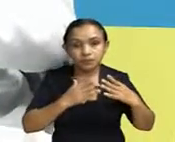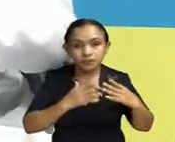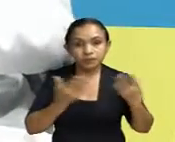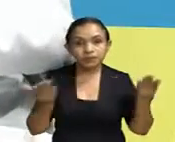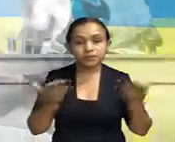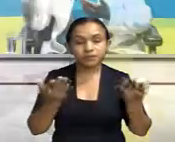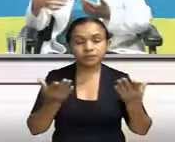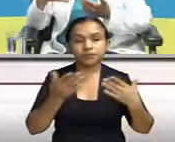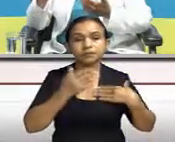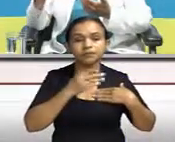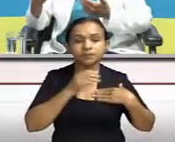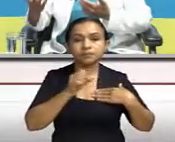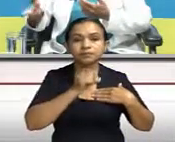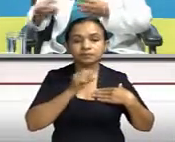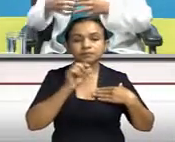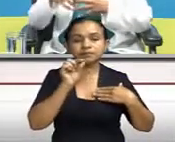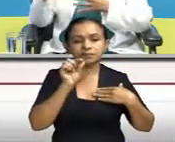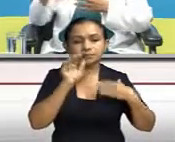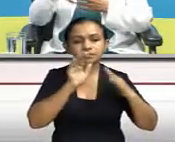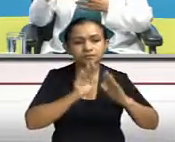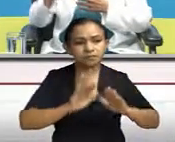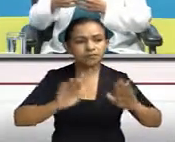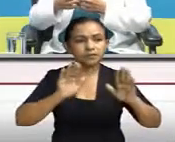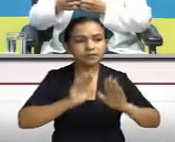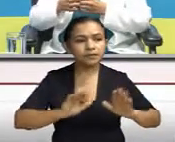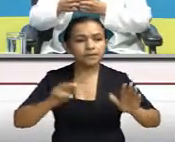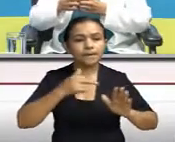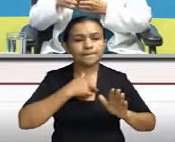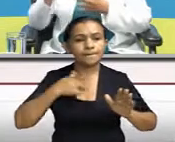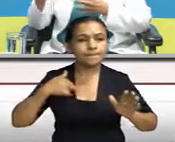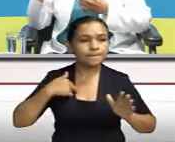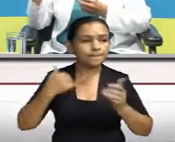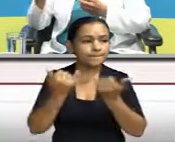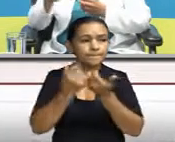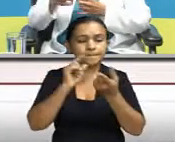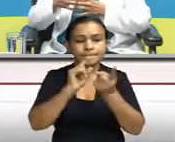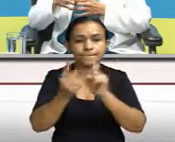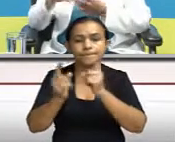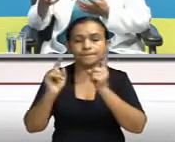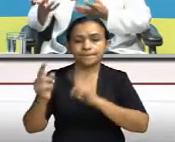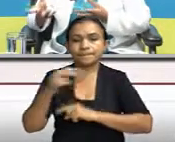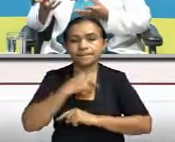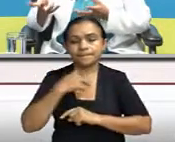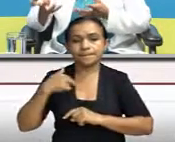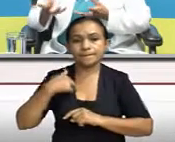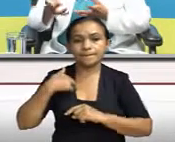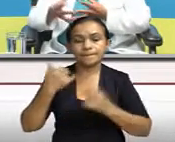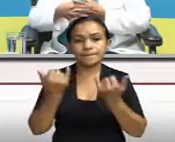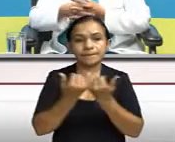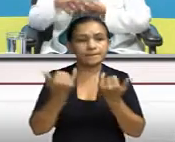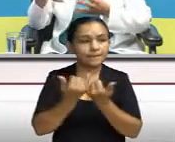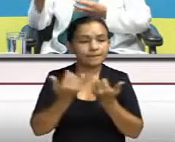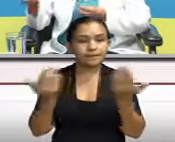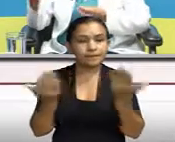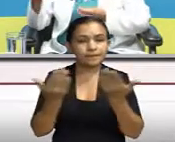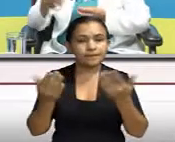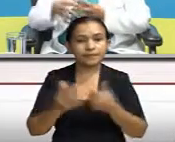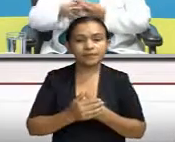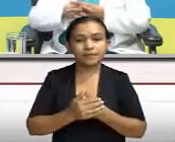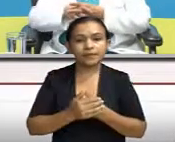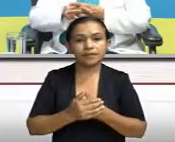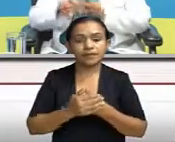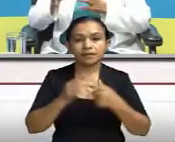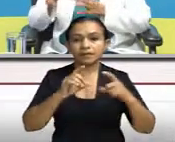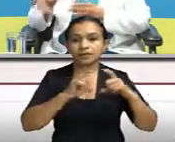para disminuir la frecuencia del trabajo del corazón y disminuir los cambios que hay en las paredes del coronaria, en las paredes